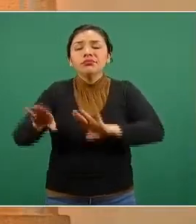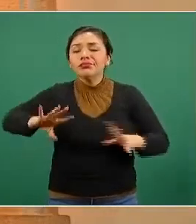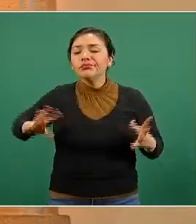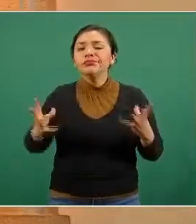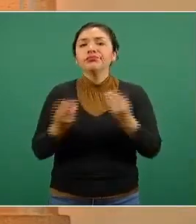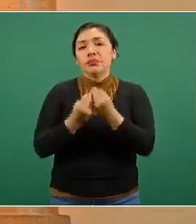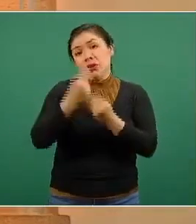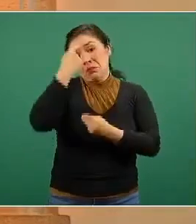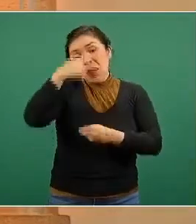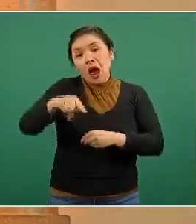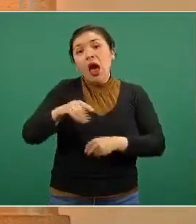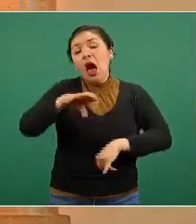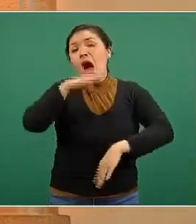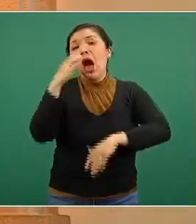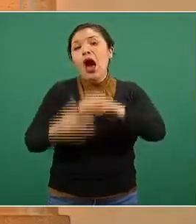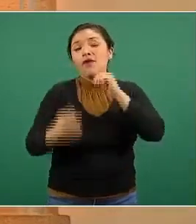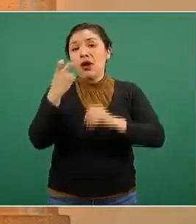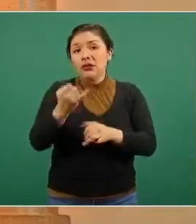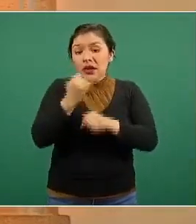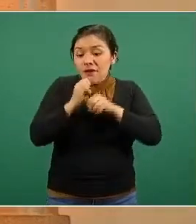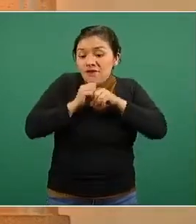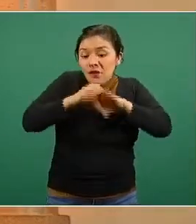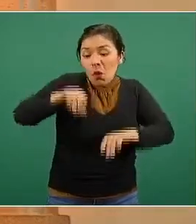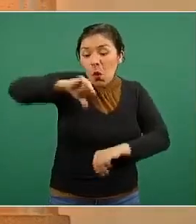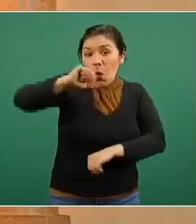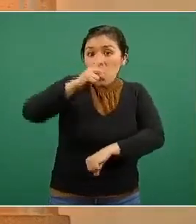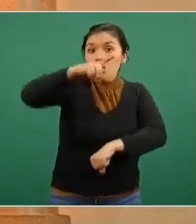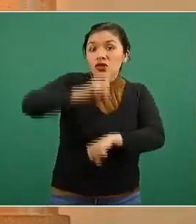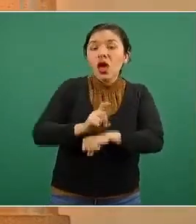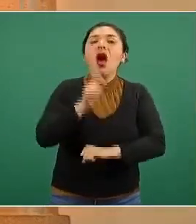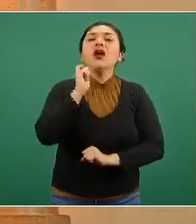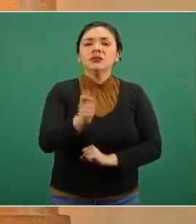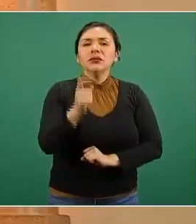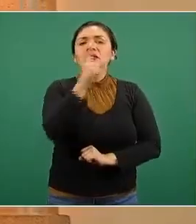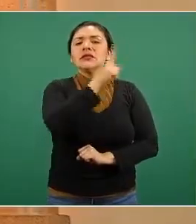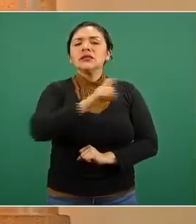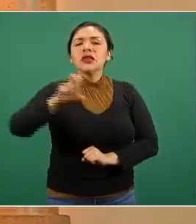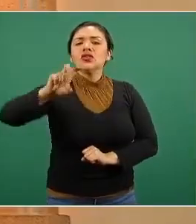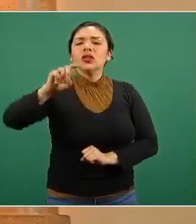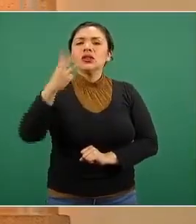Para el corte de la base de datos del día de hoy son